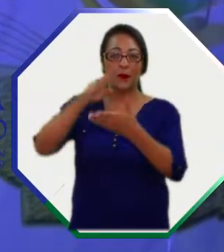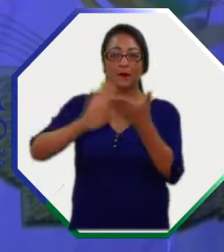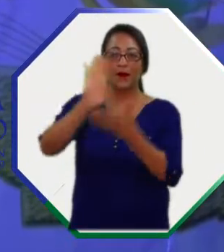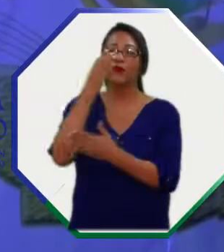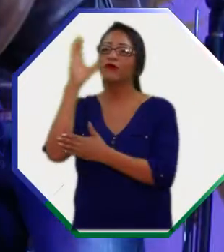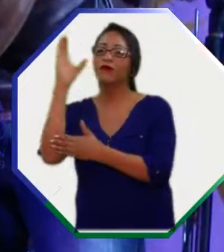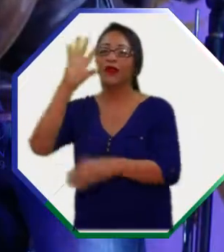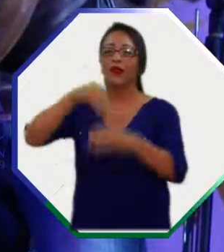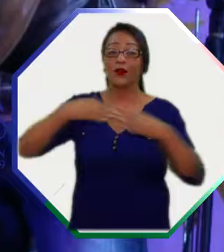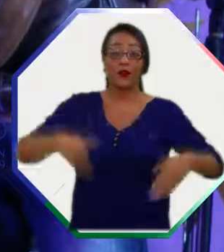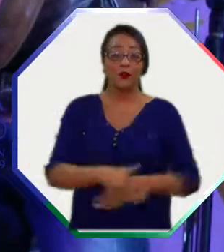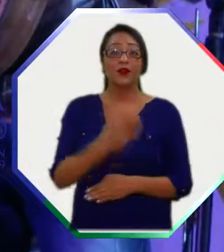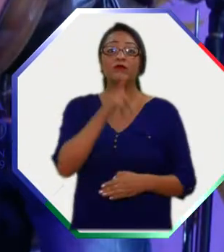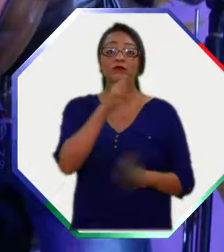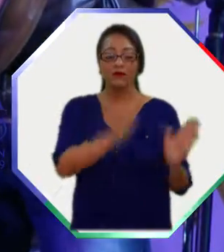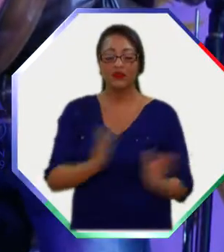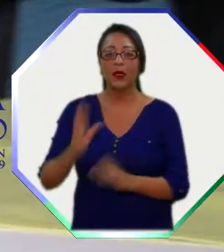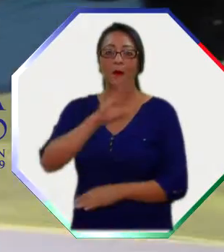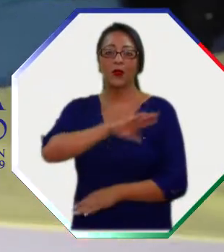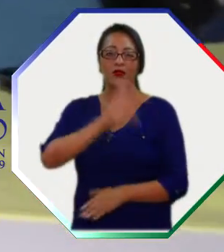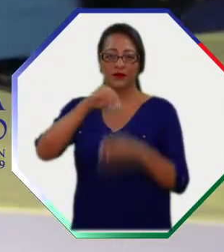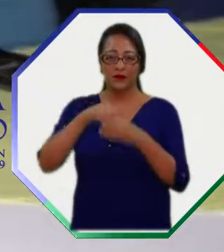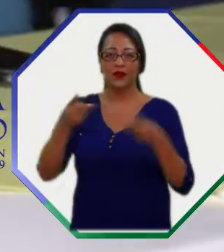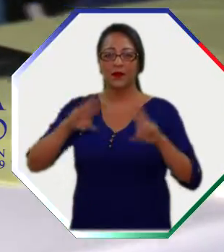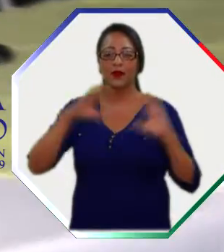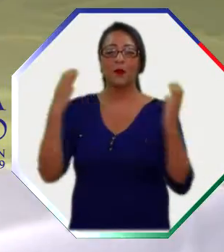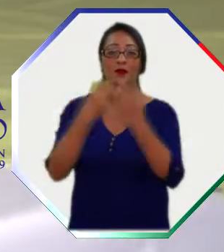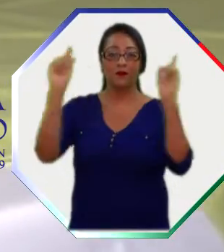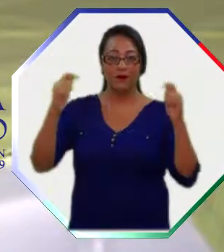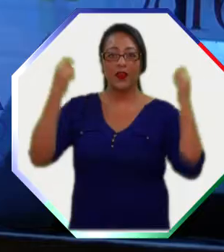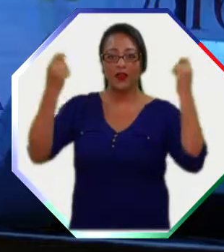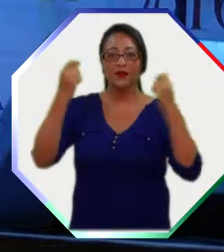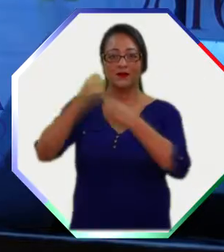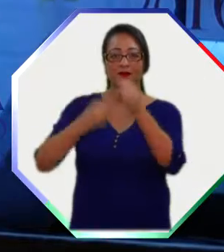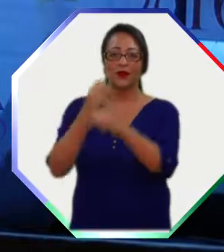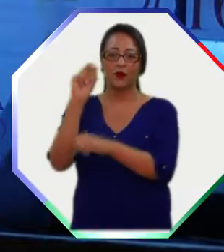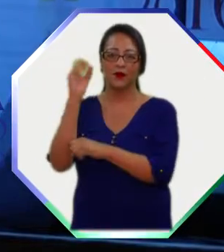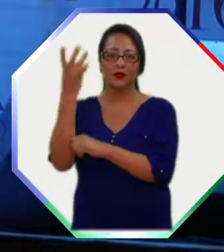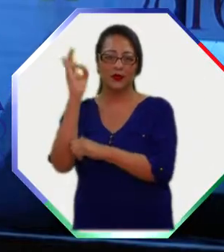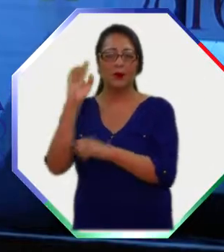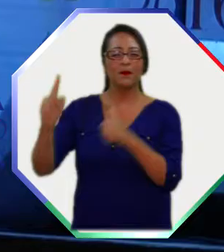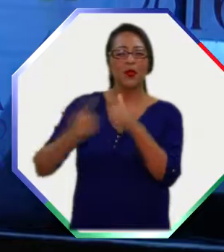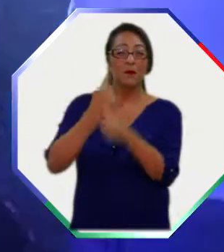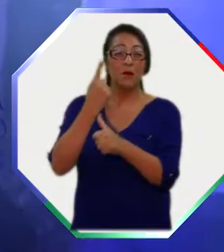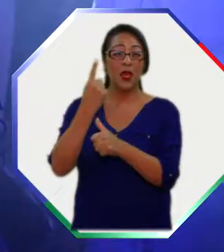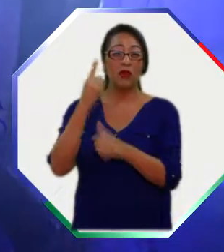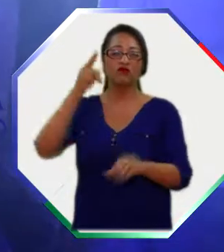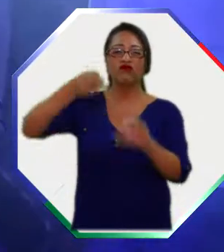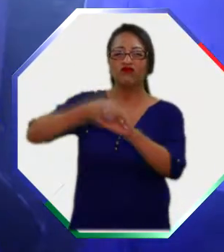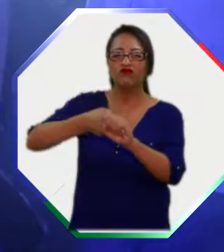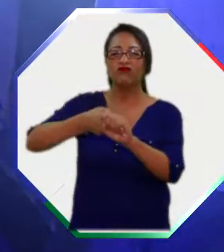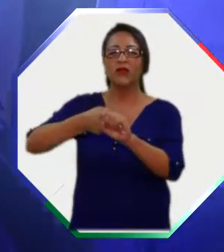Los Barrios Cantan a Otavalo, organizado por el municipio y el Comité de la Fiesta del Yamor 2017. La primera presentación de los